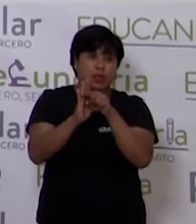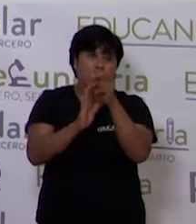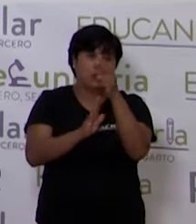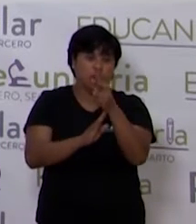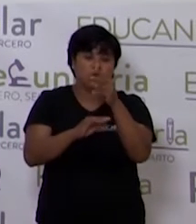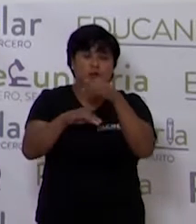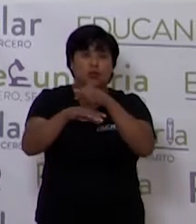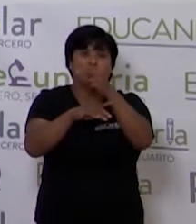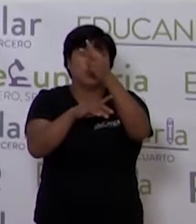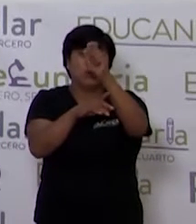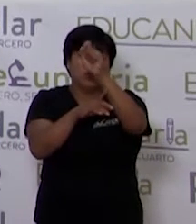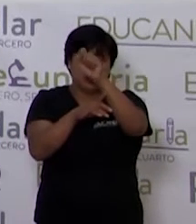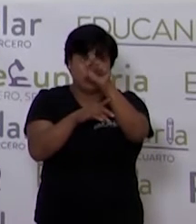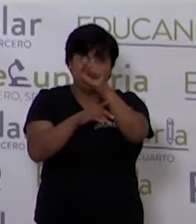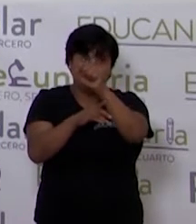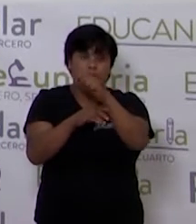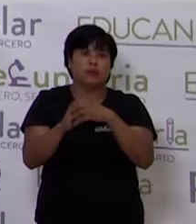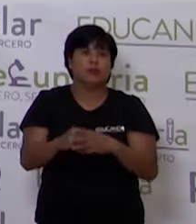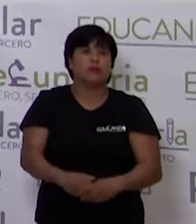al cuadrado.